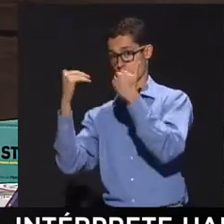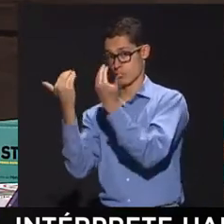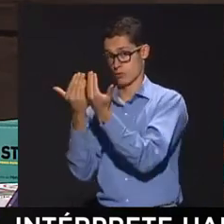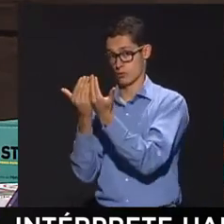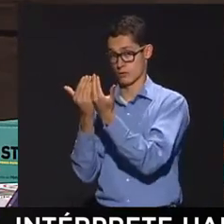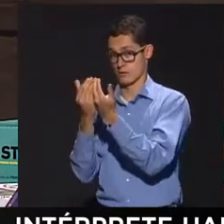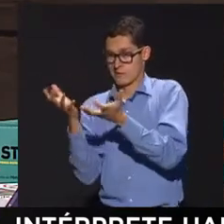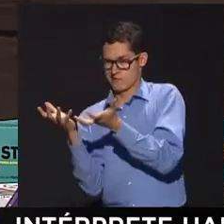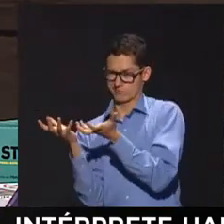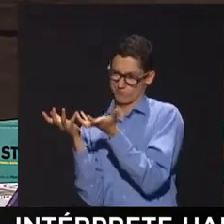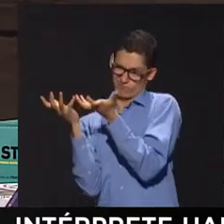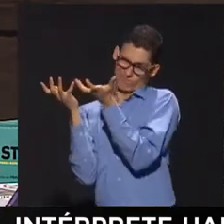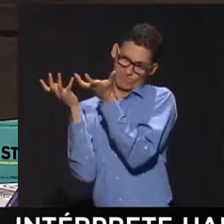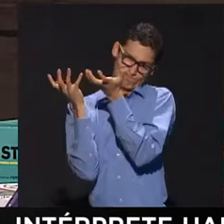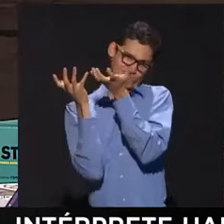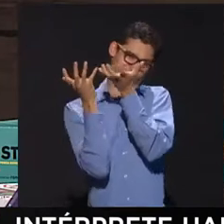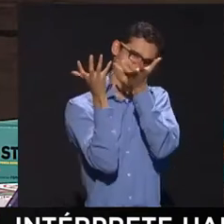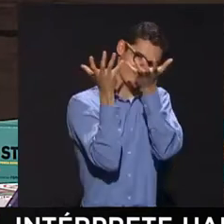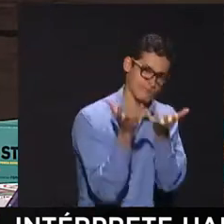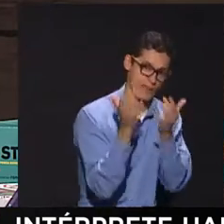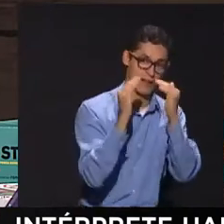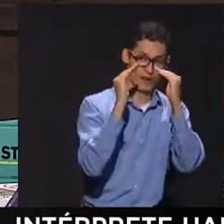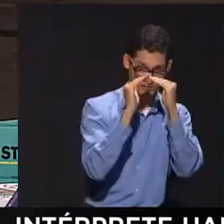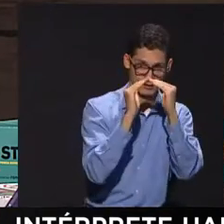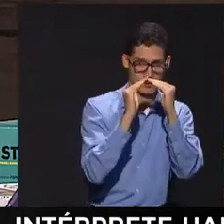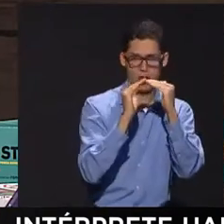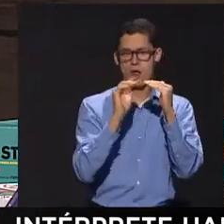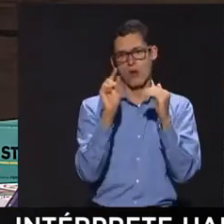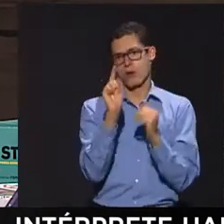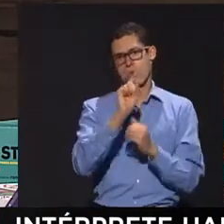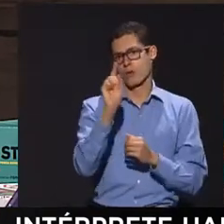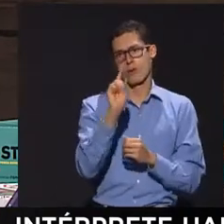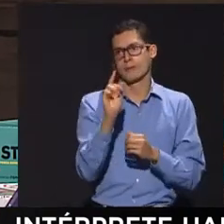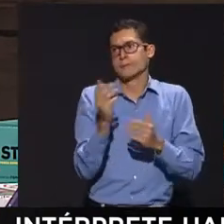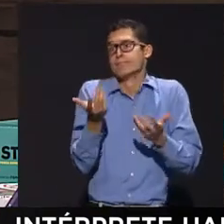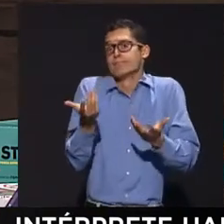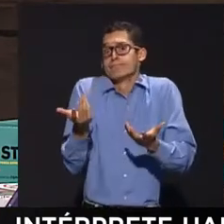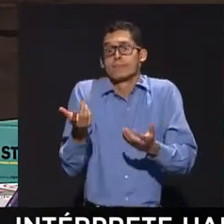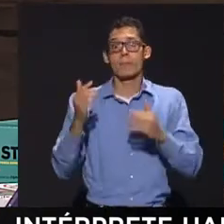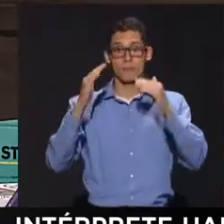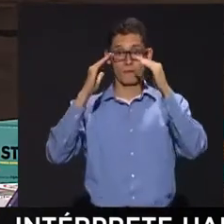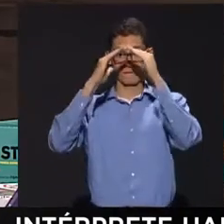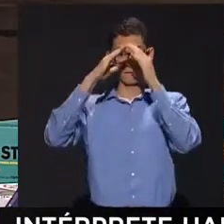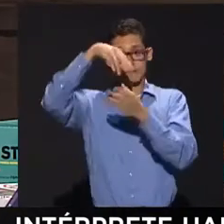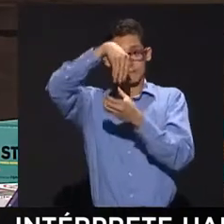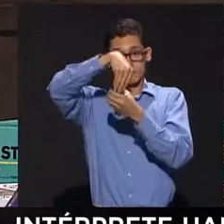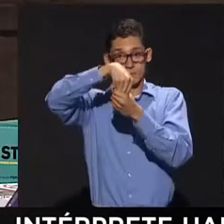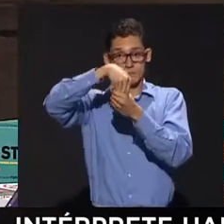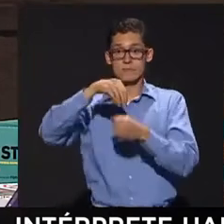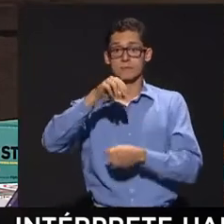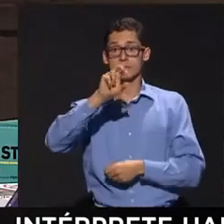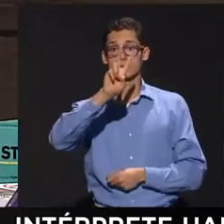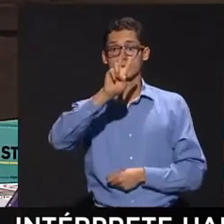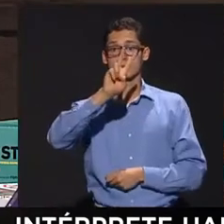en ese momento la casa está siendo ese espacio donde estamos 24 horas aprendiendo todo, no solamente